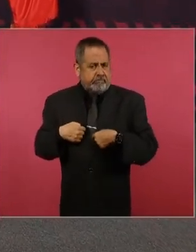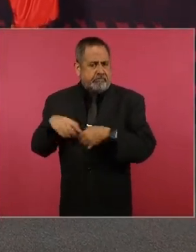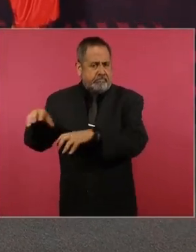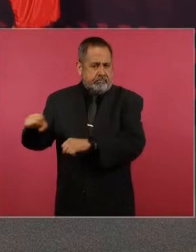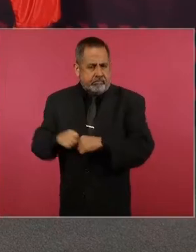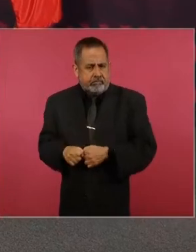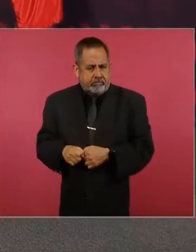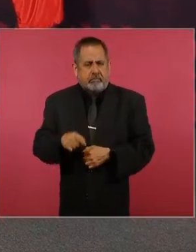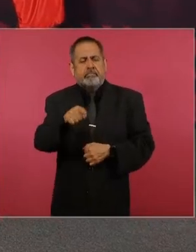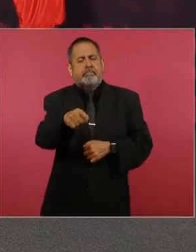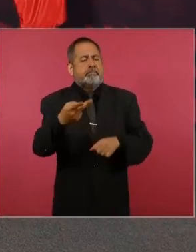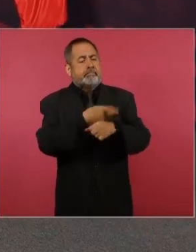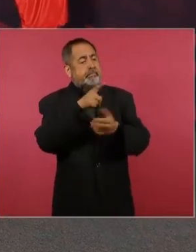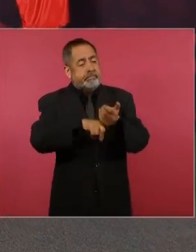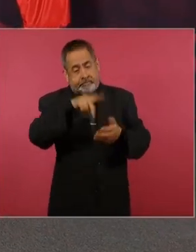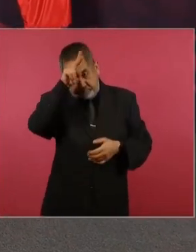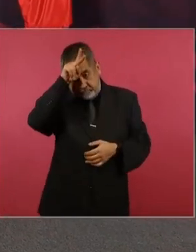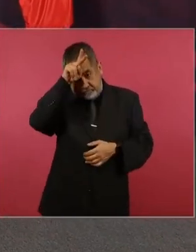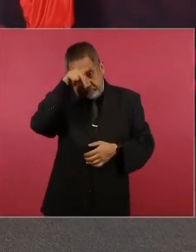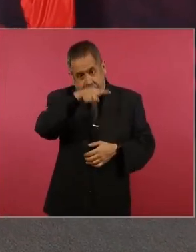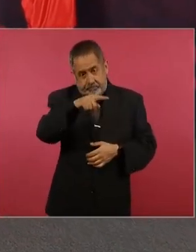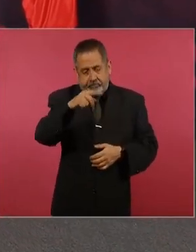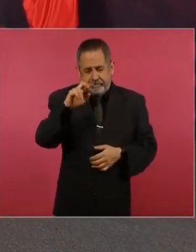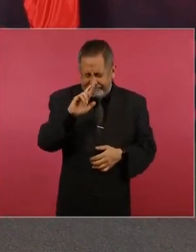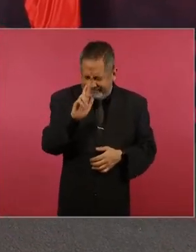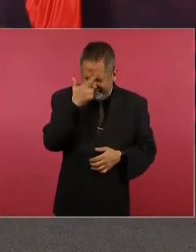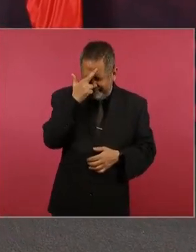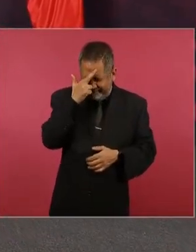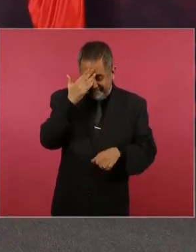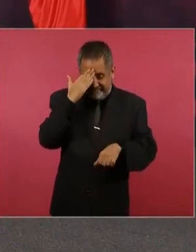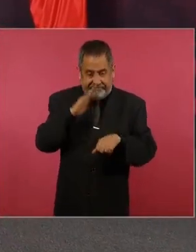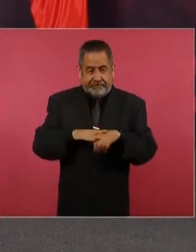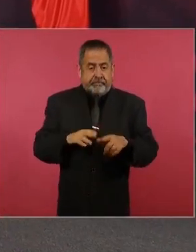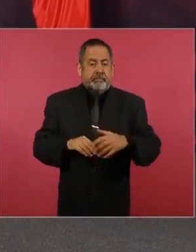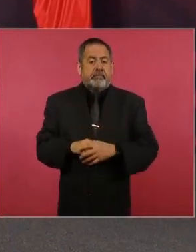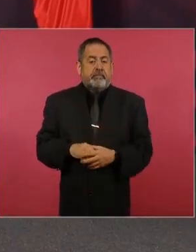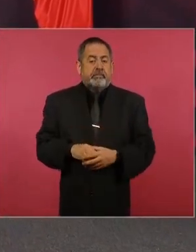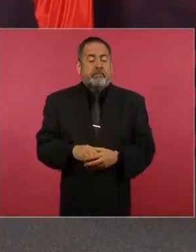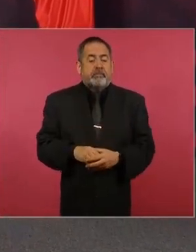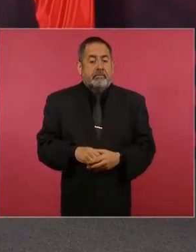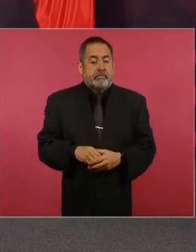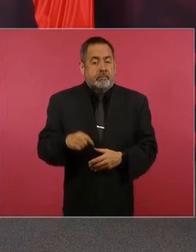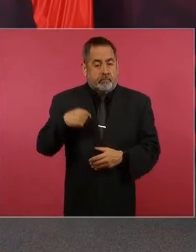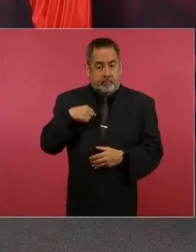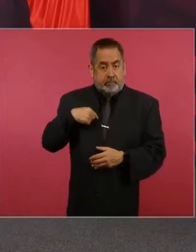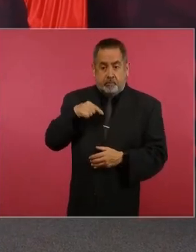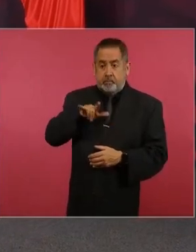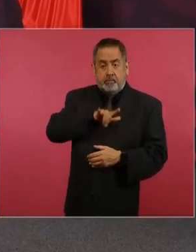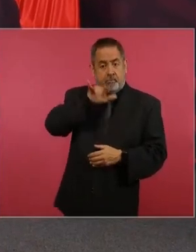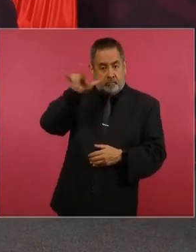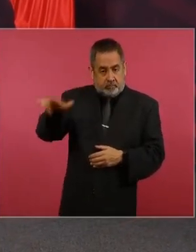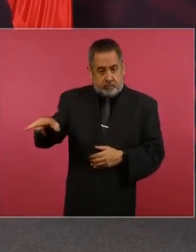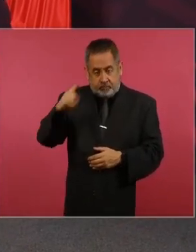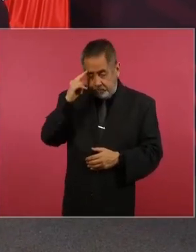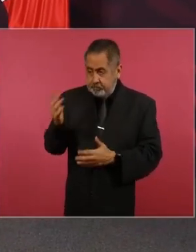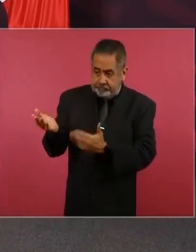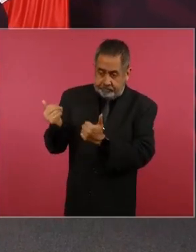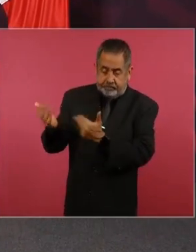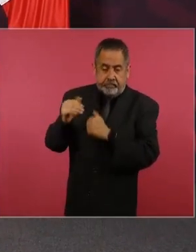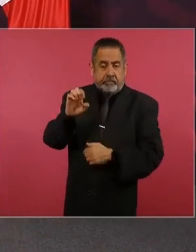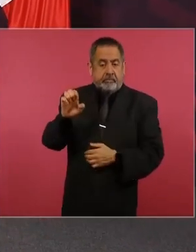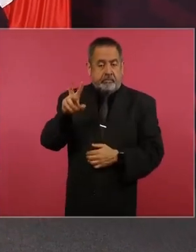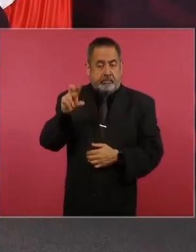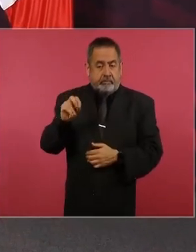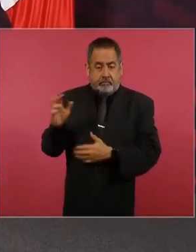¿Saben qué hicieron en Perú? Lo recuerdo. Mandamos a buscar a Evo